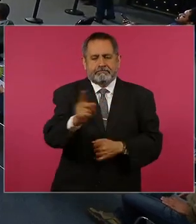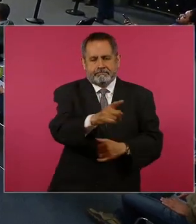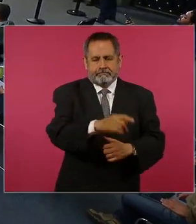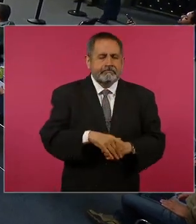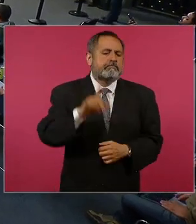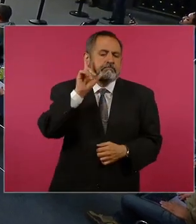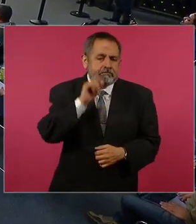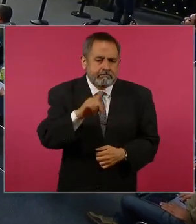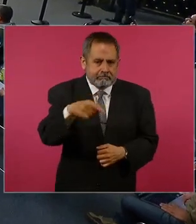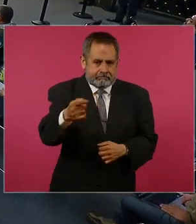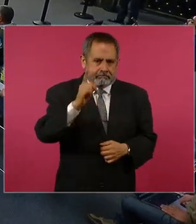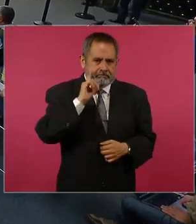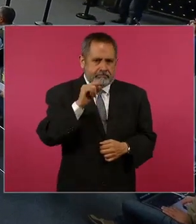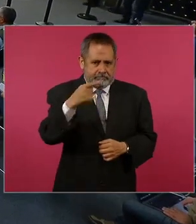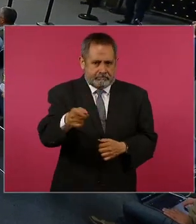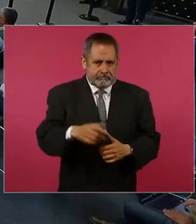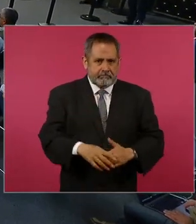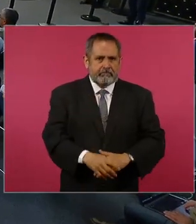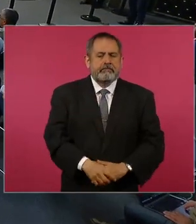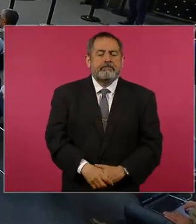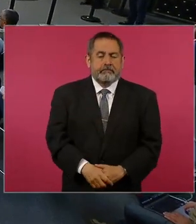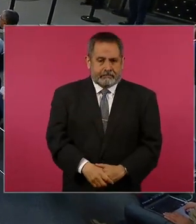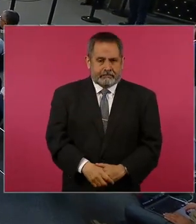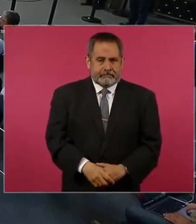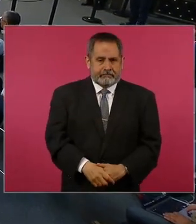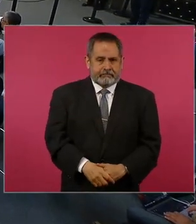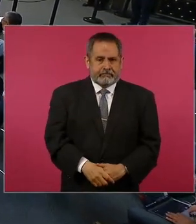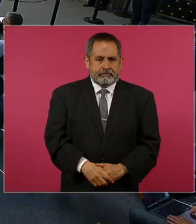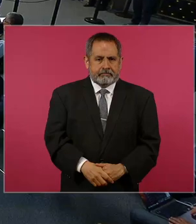Pero mañana. ¿Ya están?